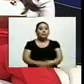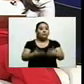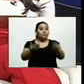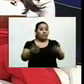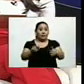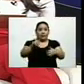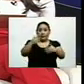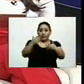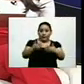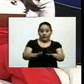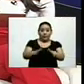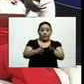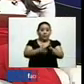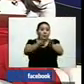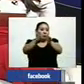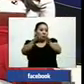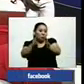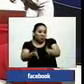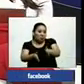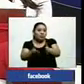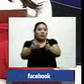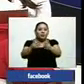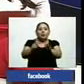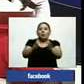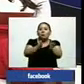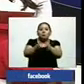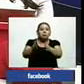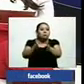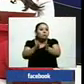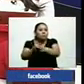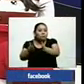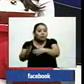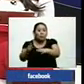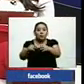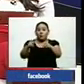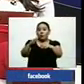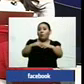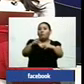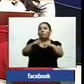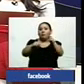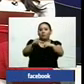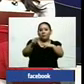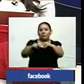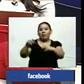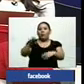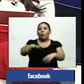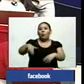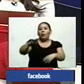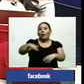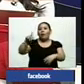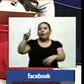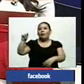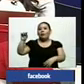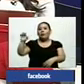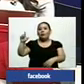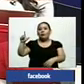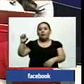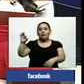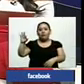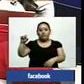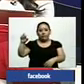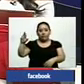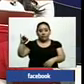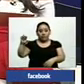La fase 1 de la remodelación del teleférico San Jacinto fue presentada y por cierto esta se va a realizar, va a